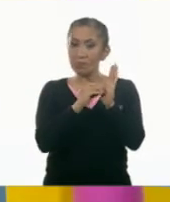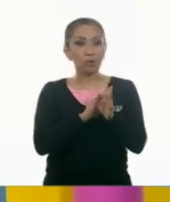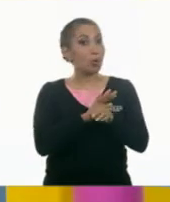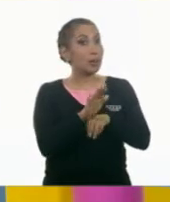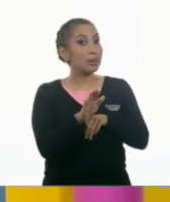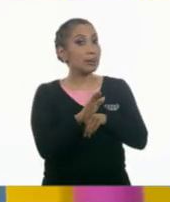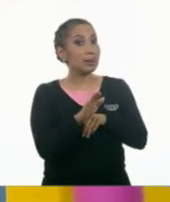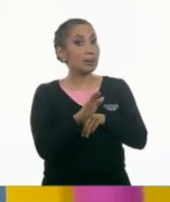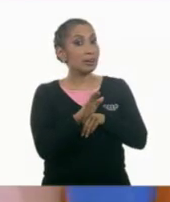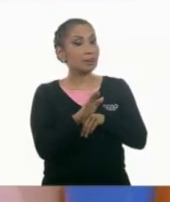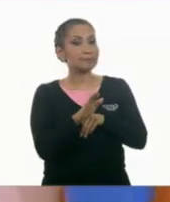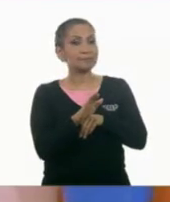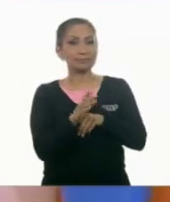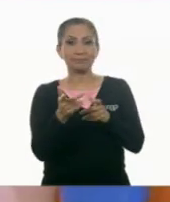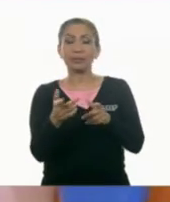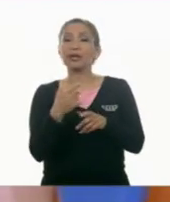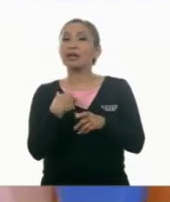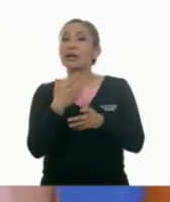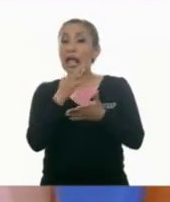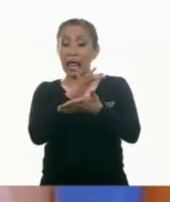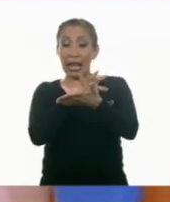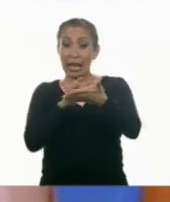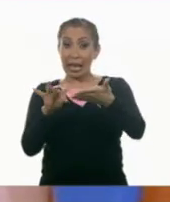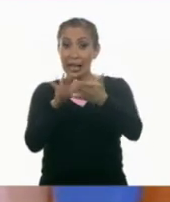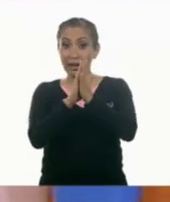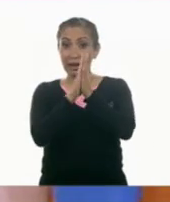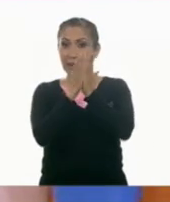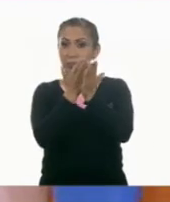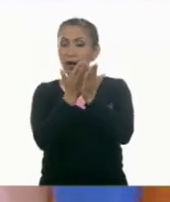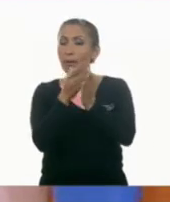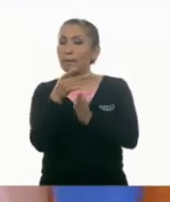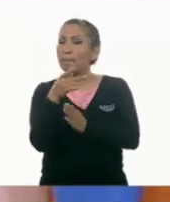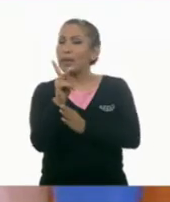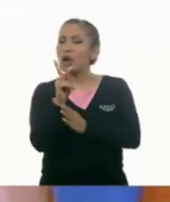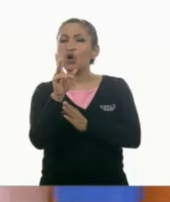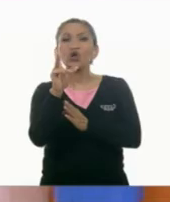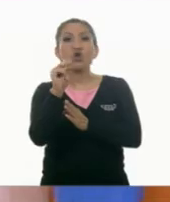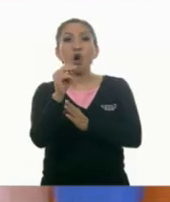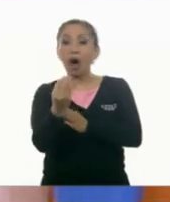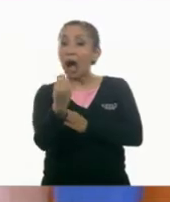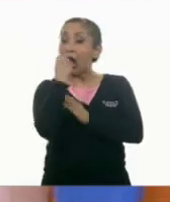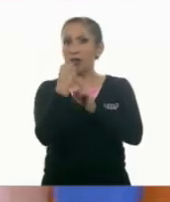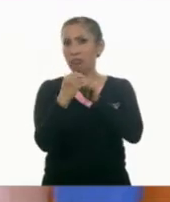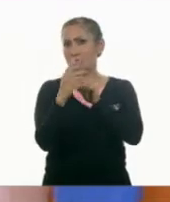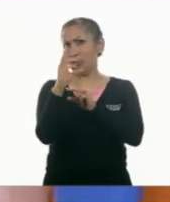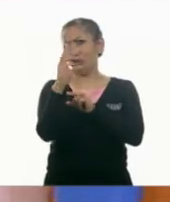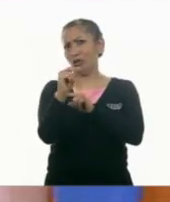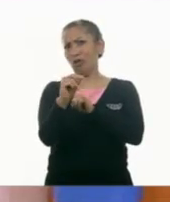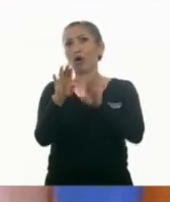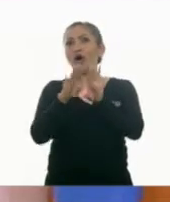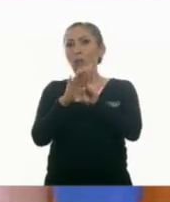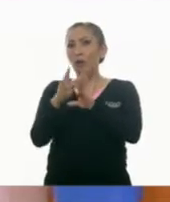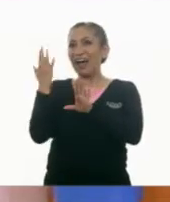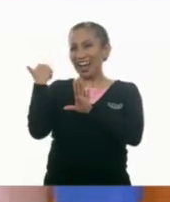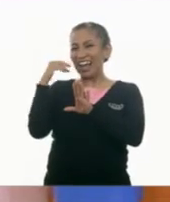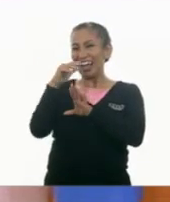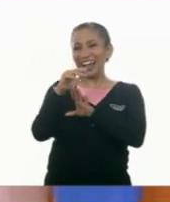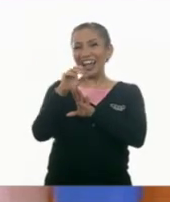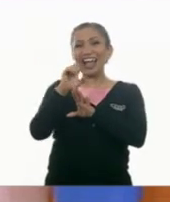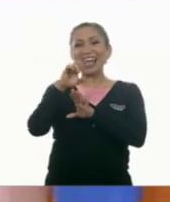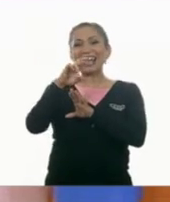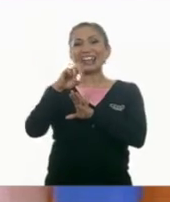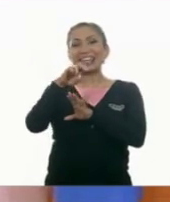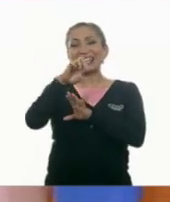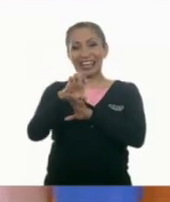¿Cuál? Bueno, hay que leer los libros, pero no hay que comérselos, como lo hacía Enrique en